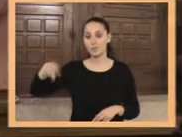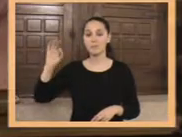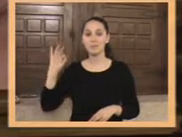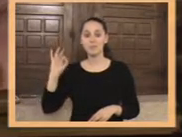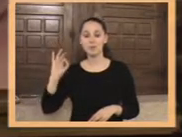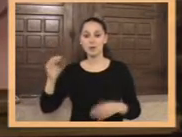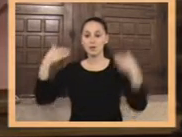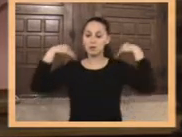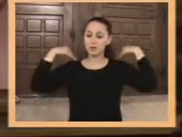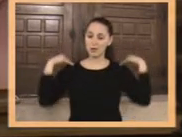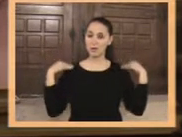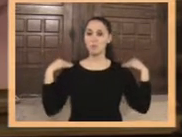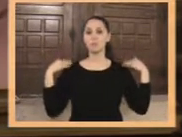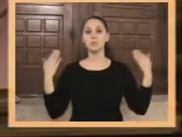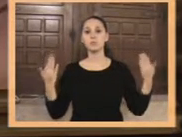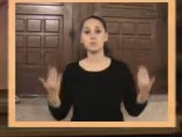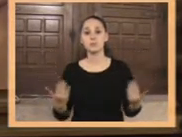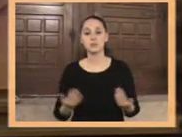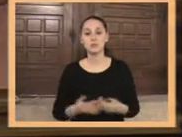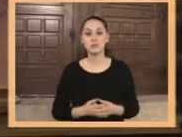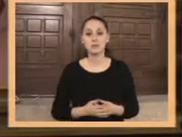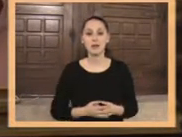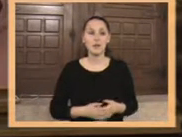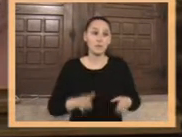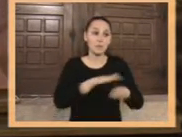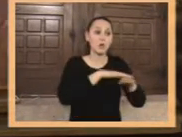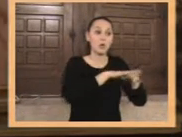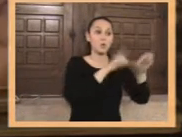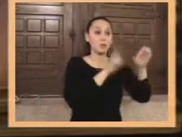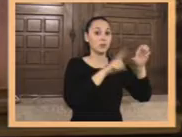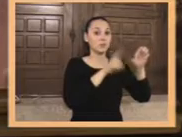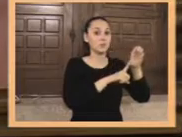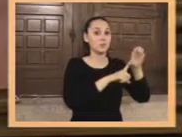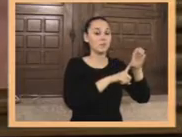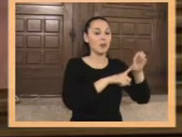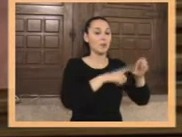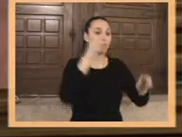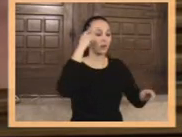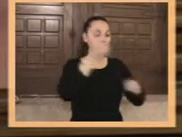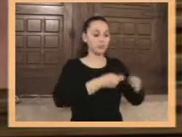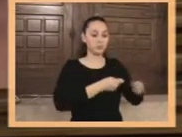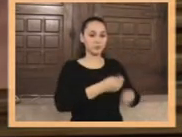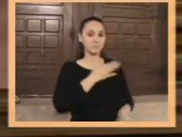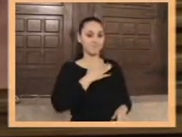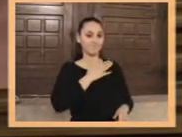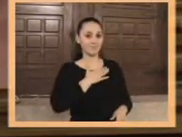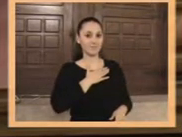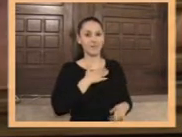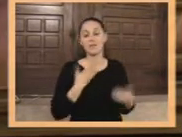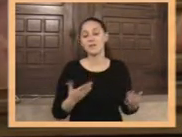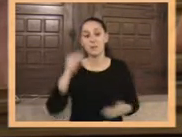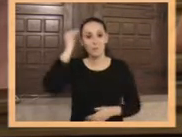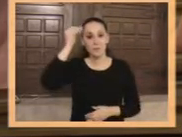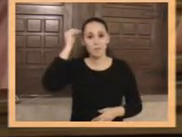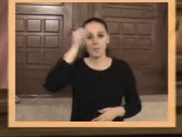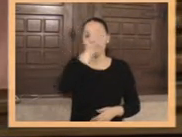Tenemos un montón de planes de empleo que dependemos de la Junta de Extremadura. Por lo tanto, no creo que sea bueno para los placentinos